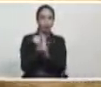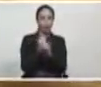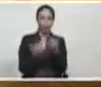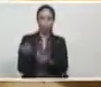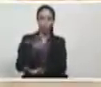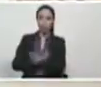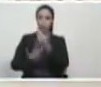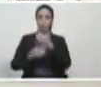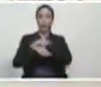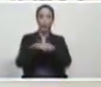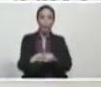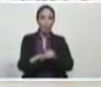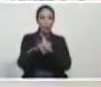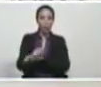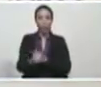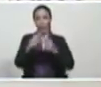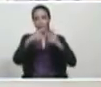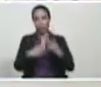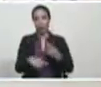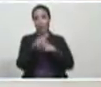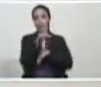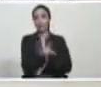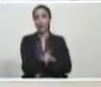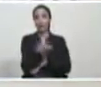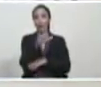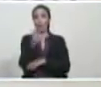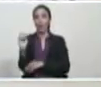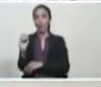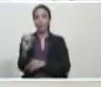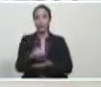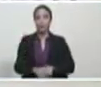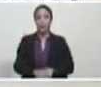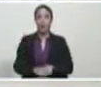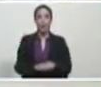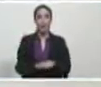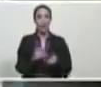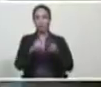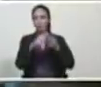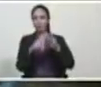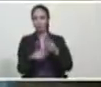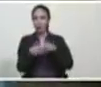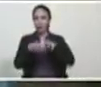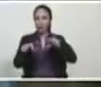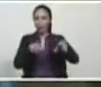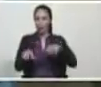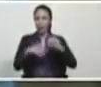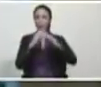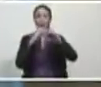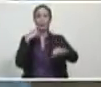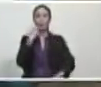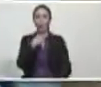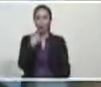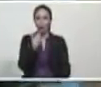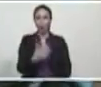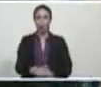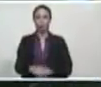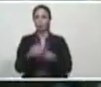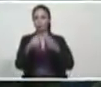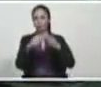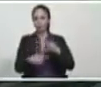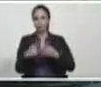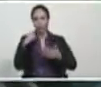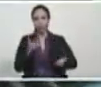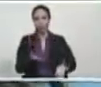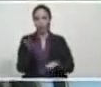la adquisición de más de 130 unidades de transporte Yutón para ensamblar, las cuales